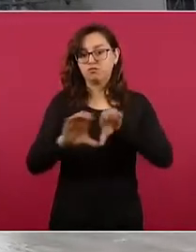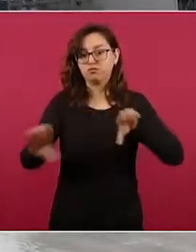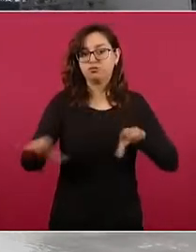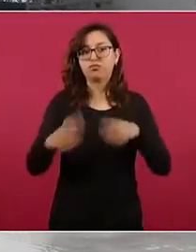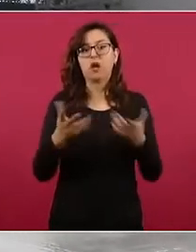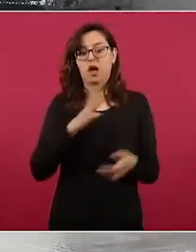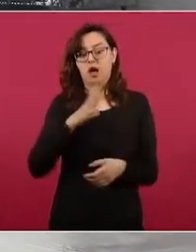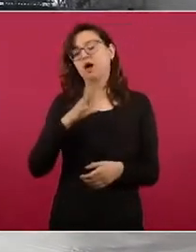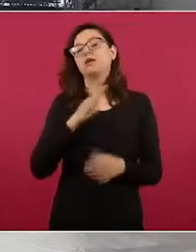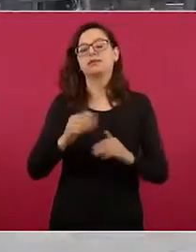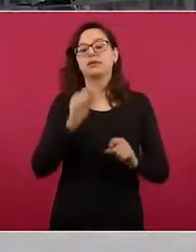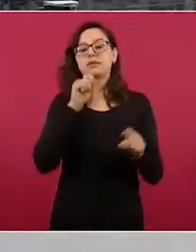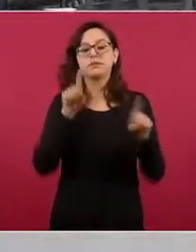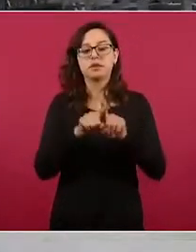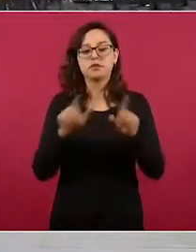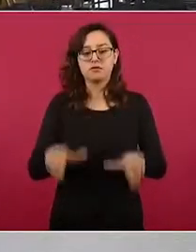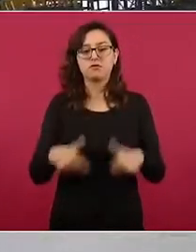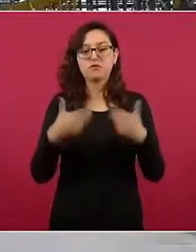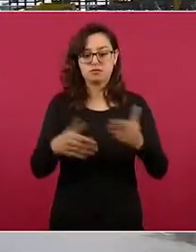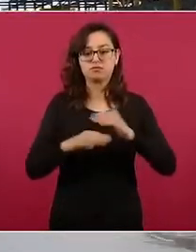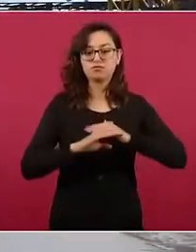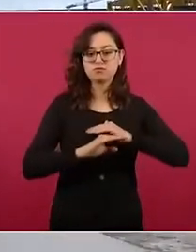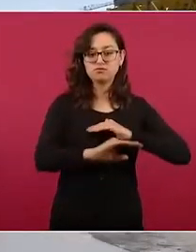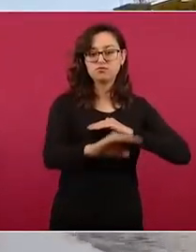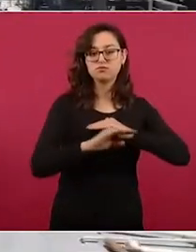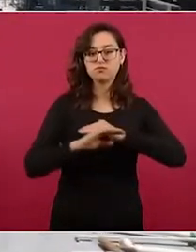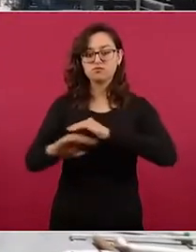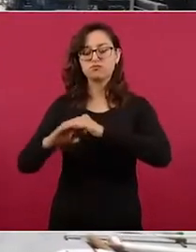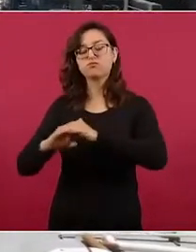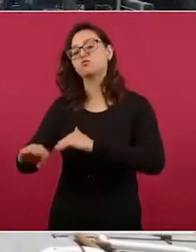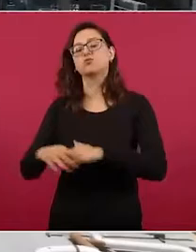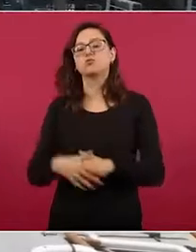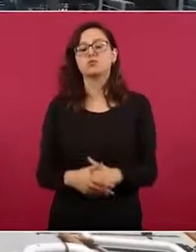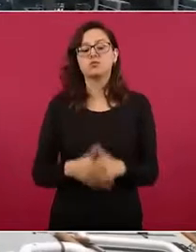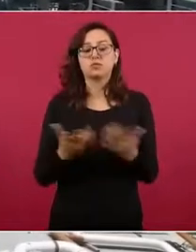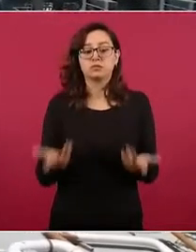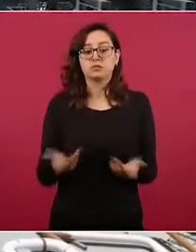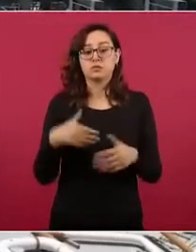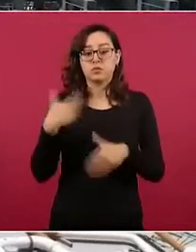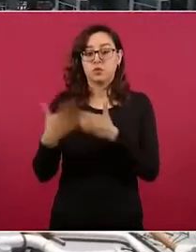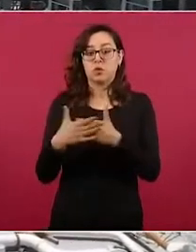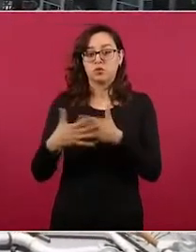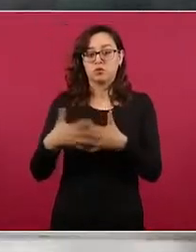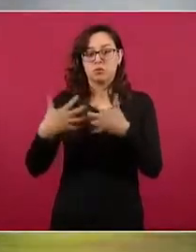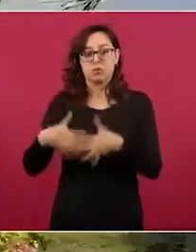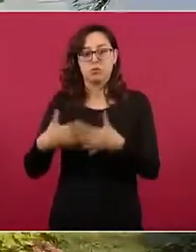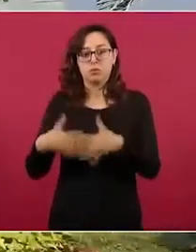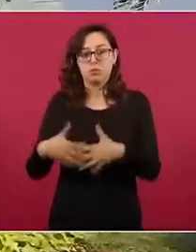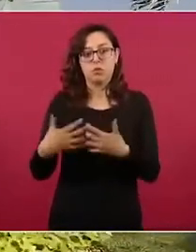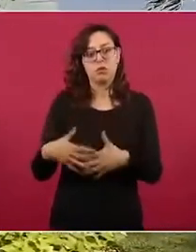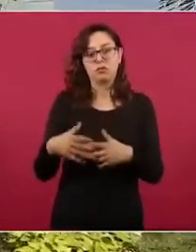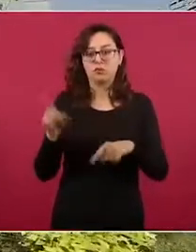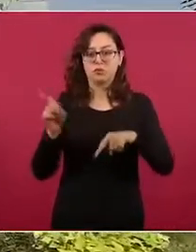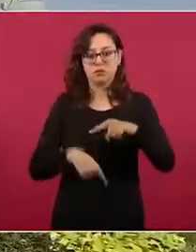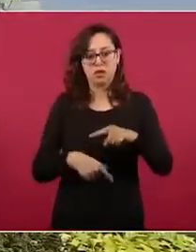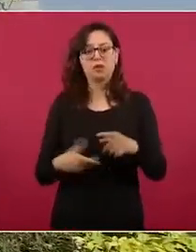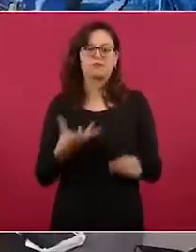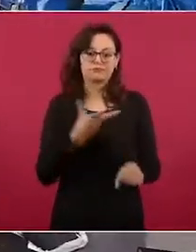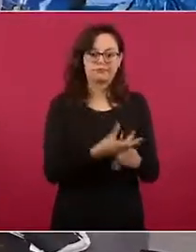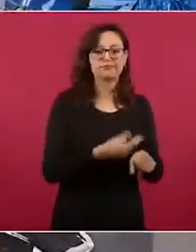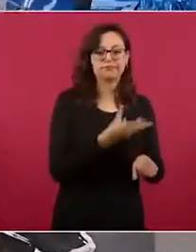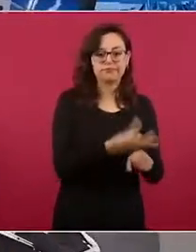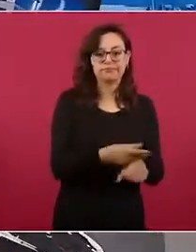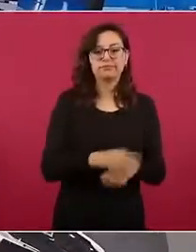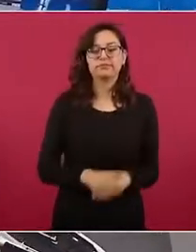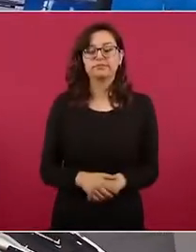la colocación de pavimento en el área de plantas, una vez que se desocupe el área de grúas y equipos rodantes. En el cuarto de control central,